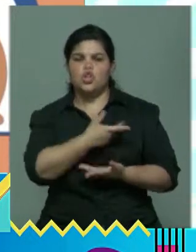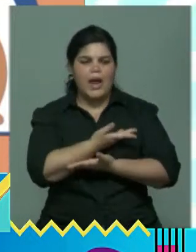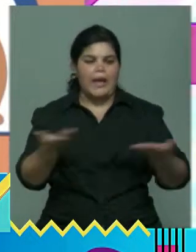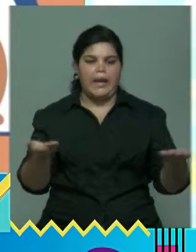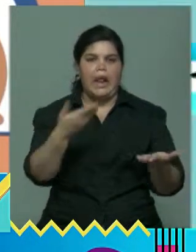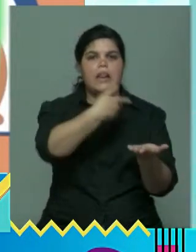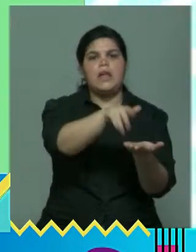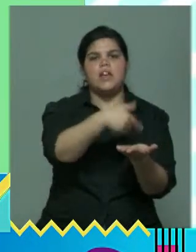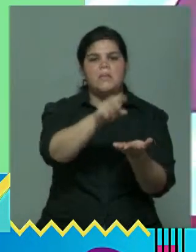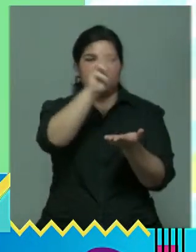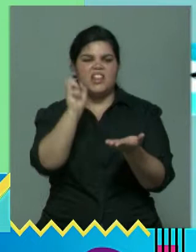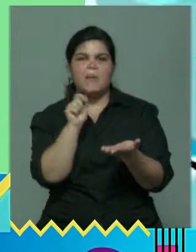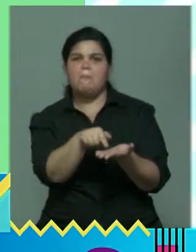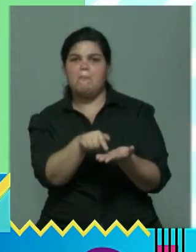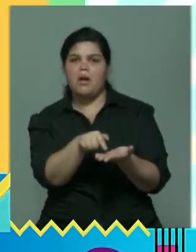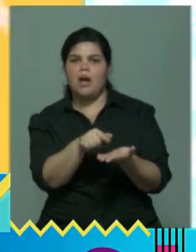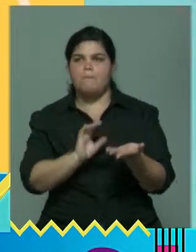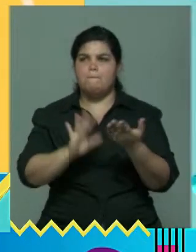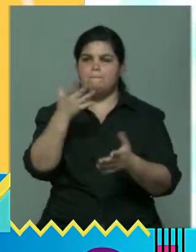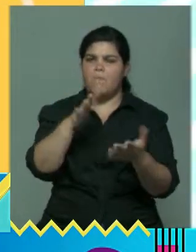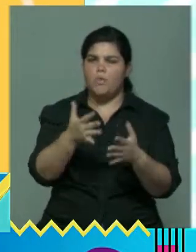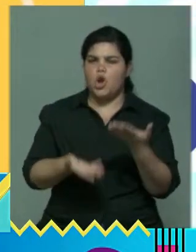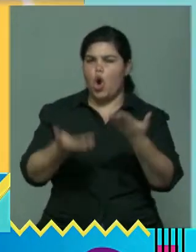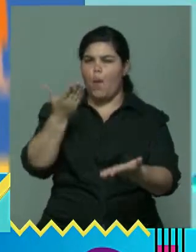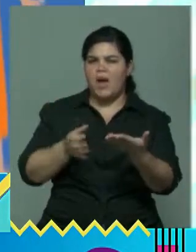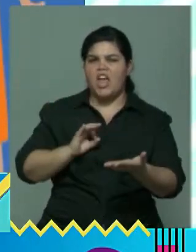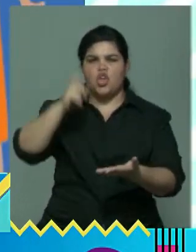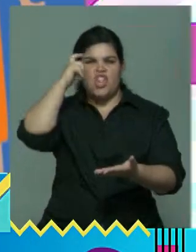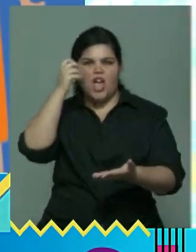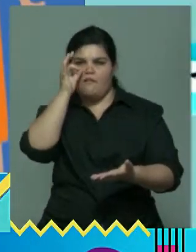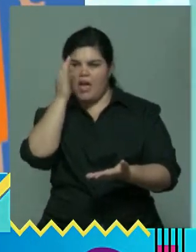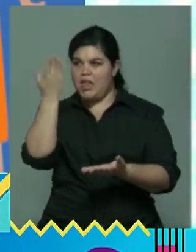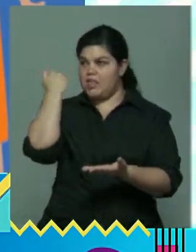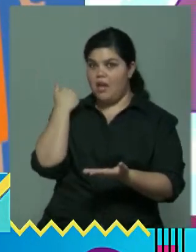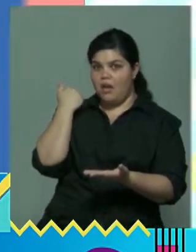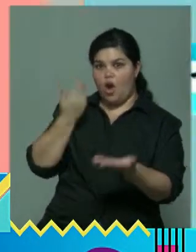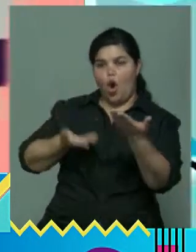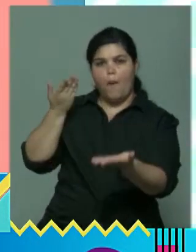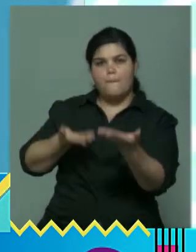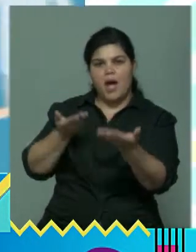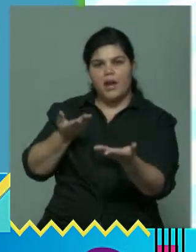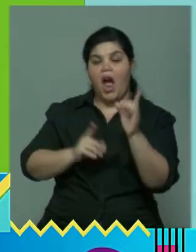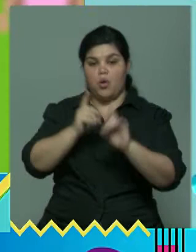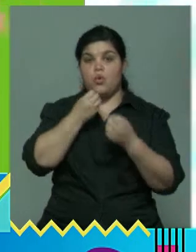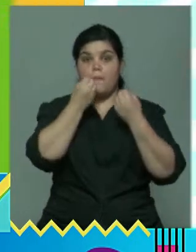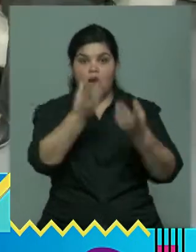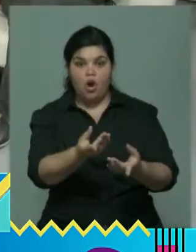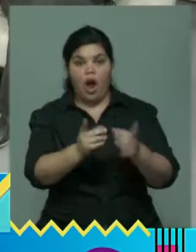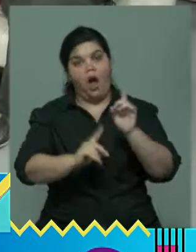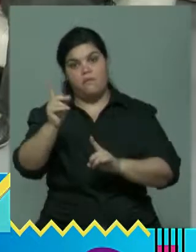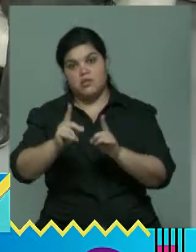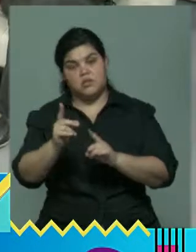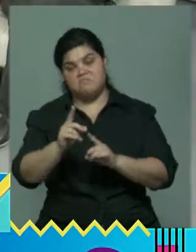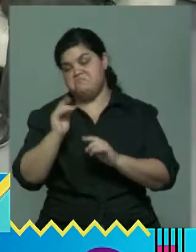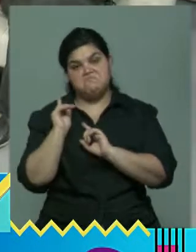general. Comparándolo hace 10, 20 años y ahora yo entiendo que estamos mejor. En algunos ejes, tal vez en otros todavía nos queda mucho. Yo creo que también